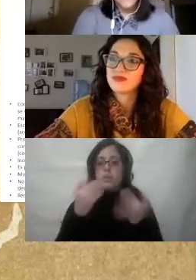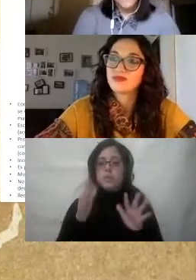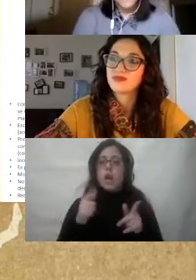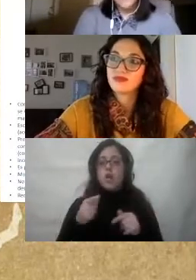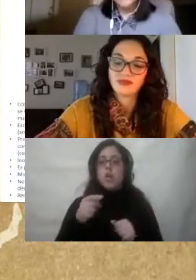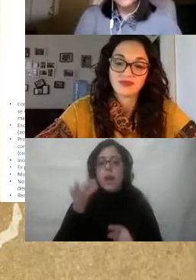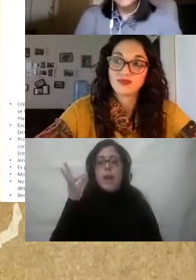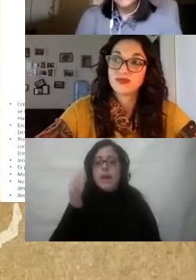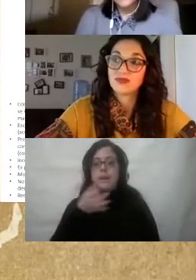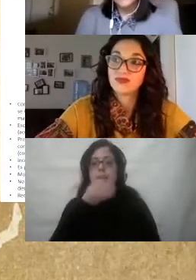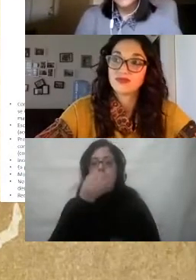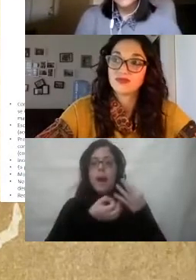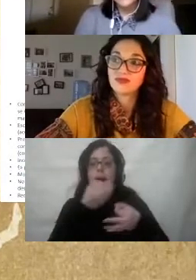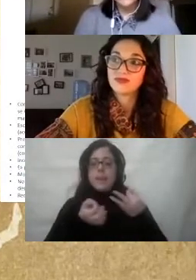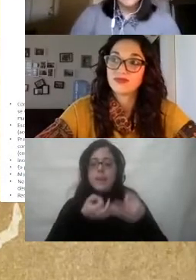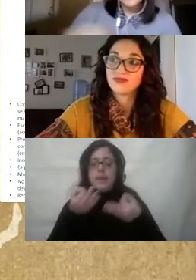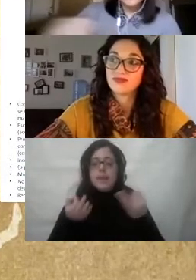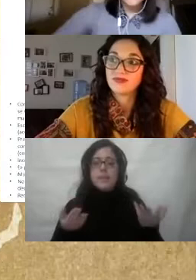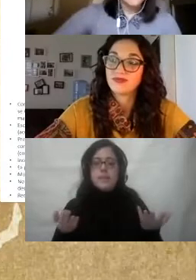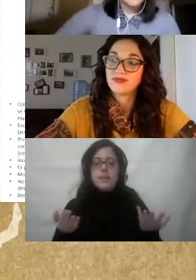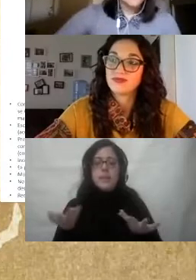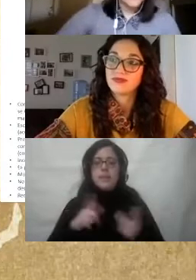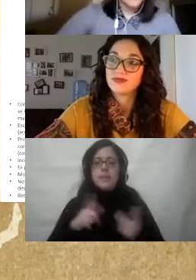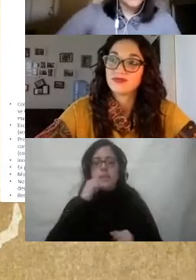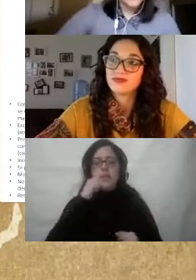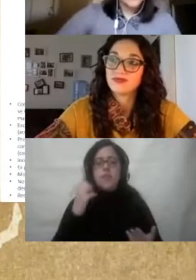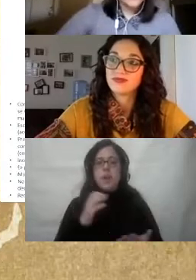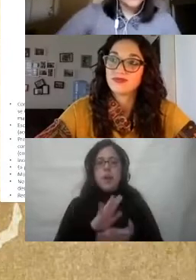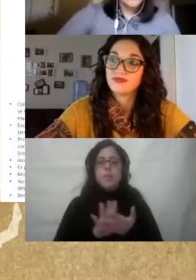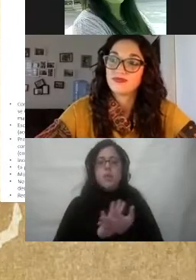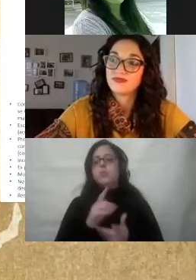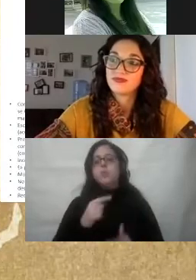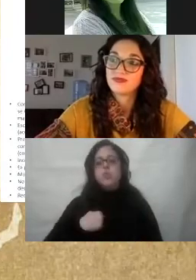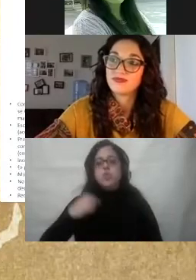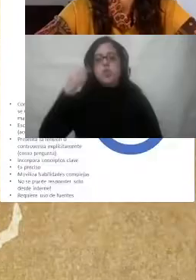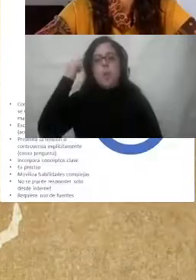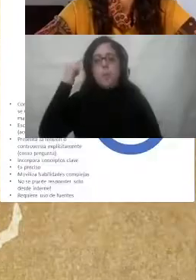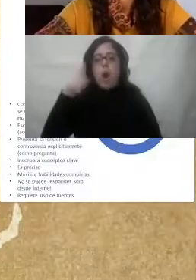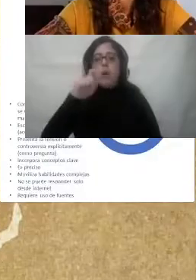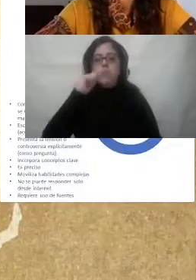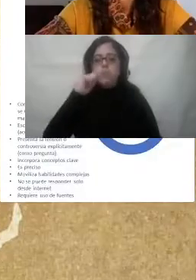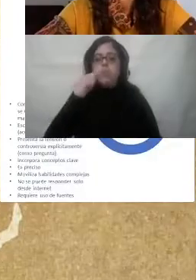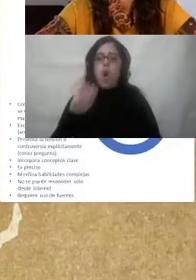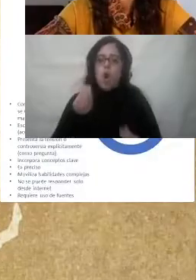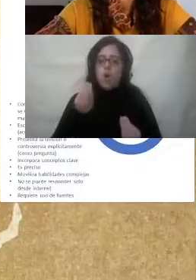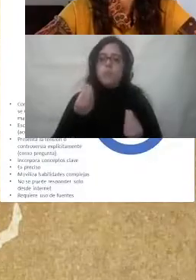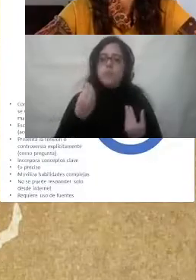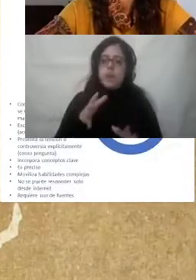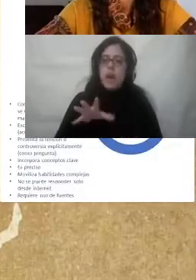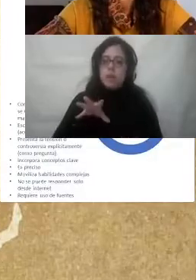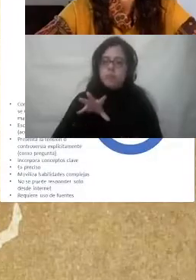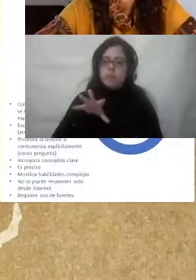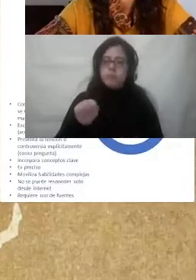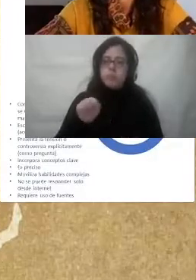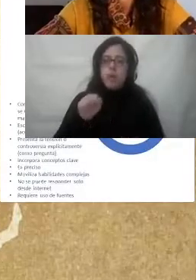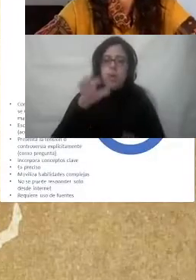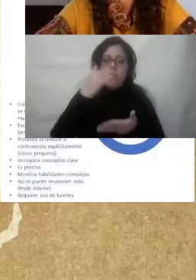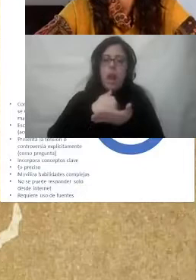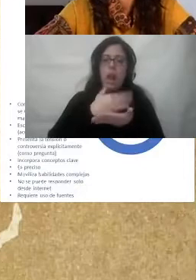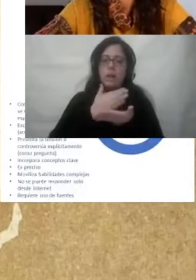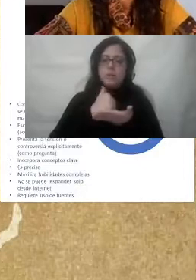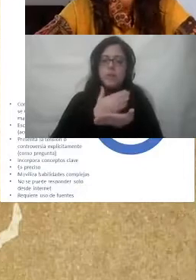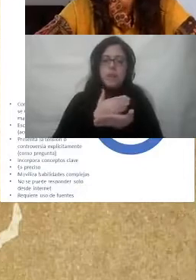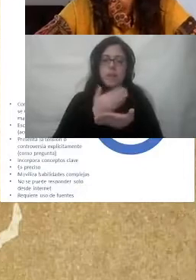ella, que es, yo creo que primero hay que apropiarse obviamente de esta estrategia